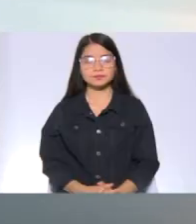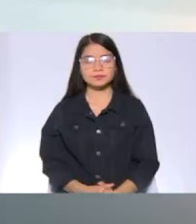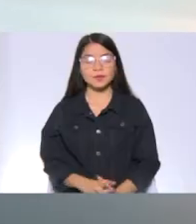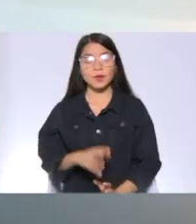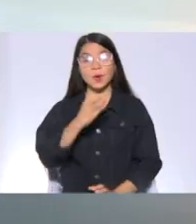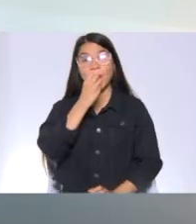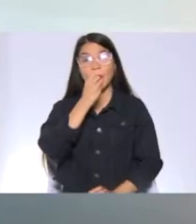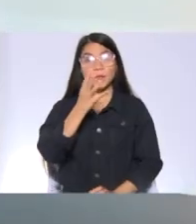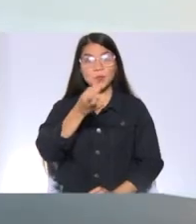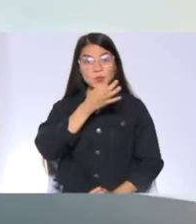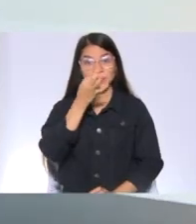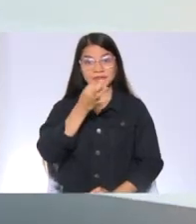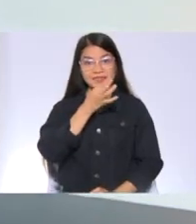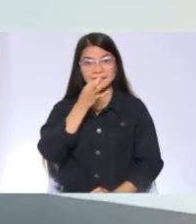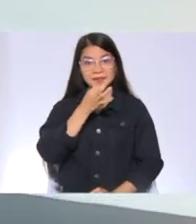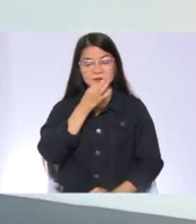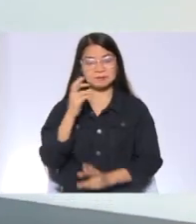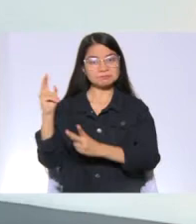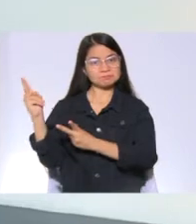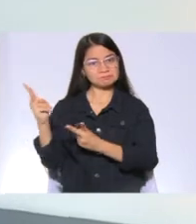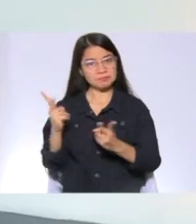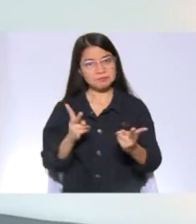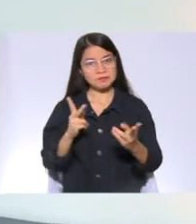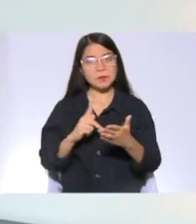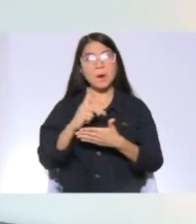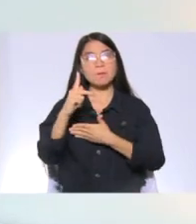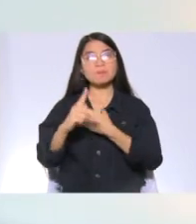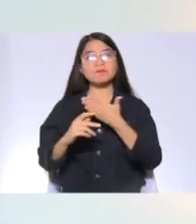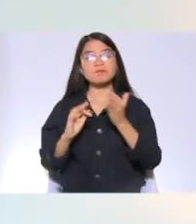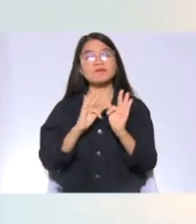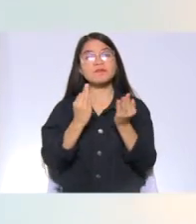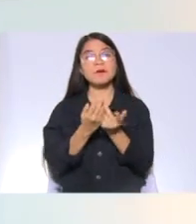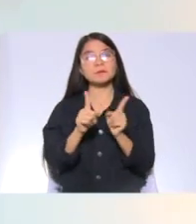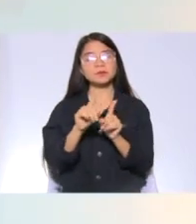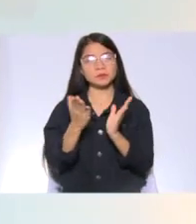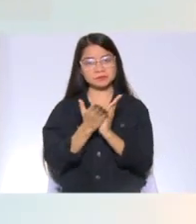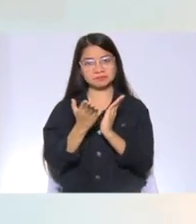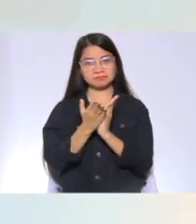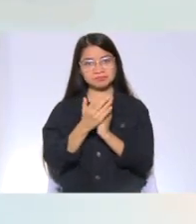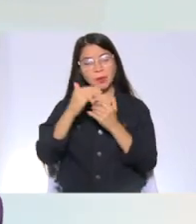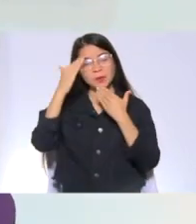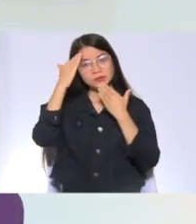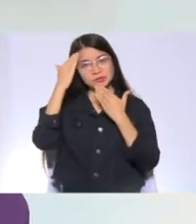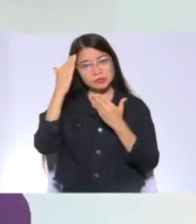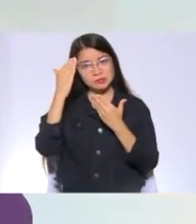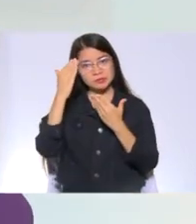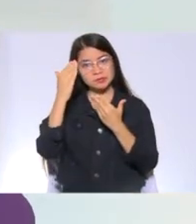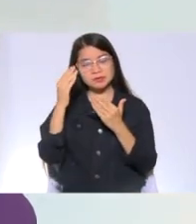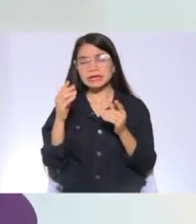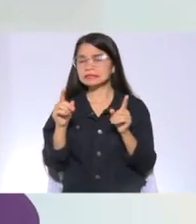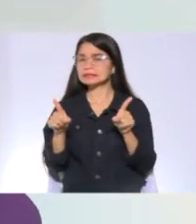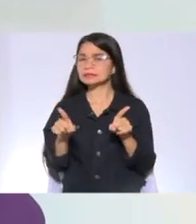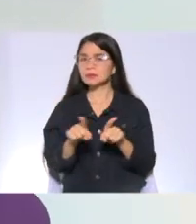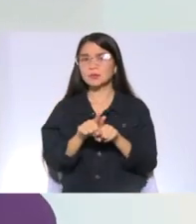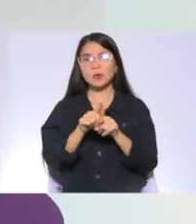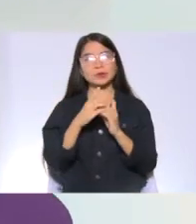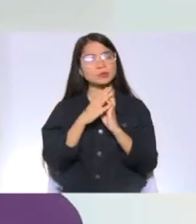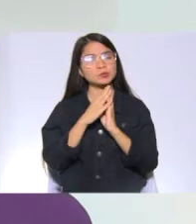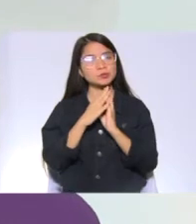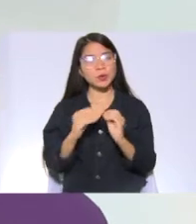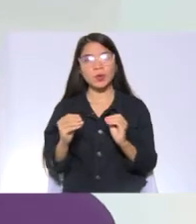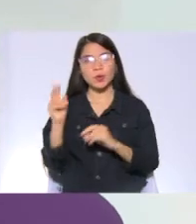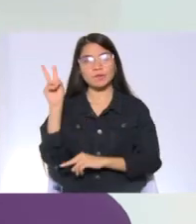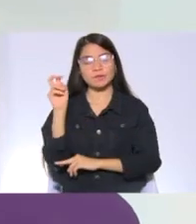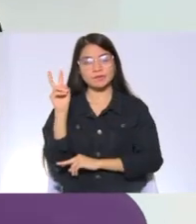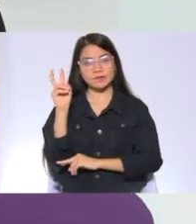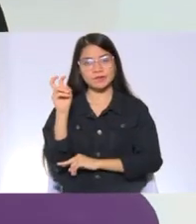Buenas tardes, bienvenidos a su programa Cada Familia Una Escuela. Los saluda, como todos los viernes, la profesora Enma Borrome, el área de formación de